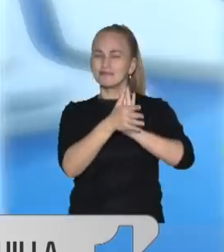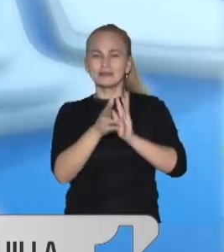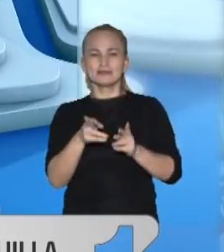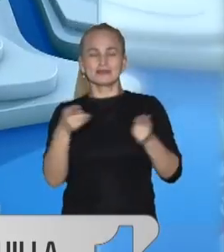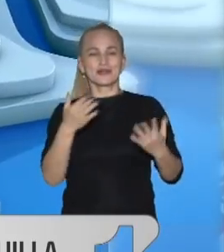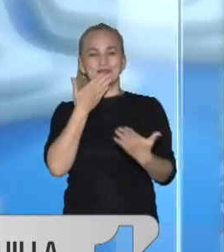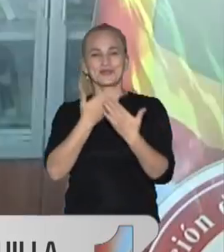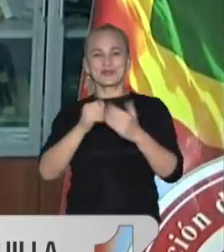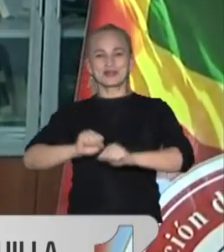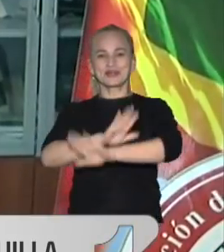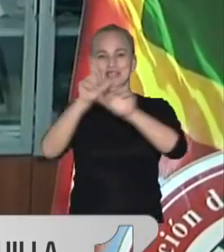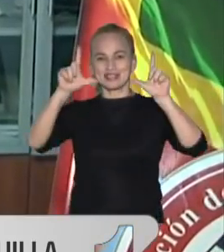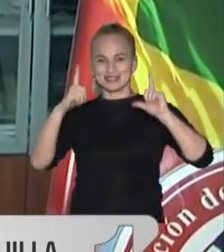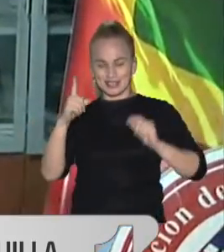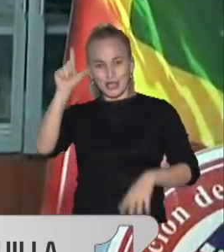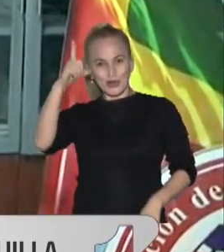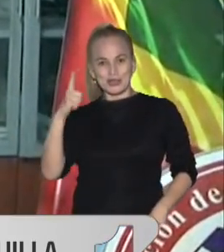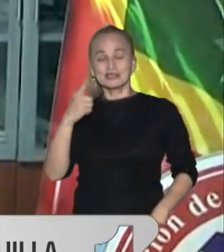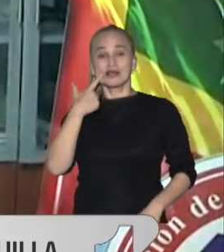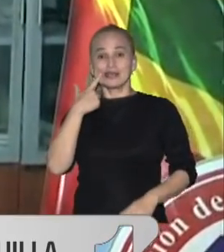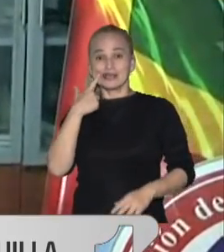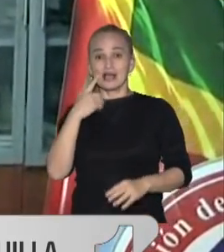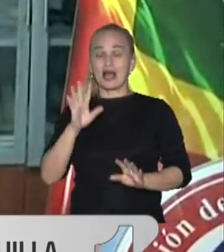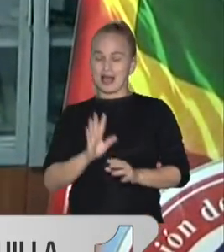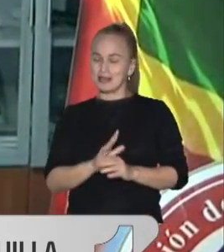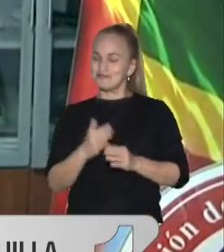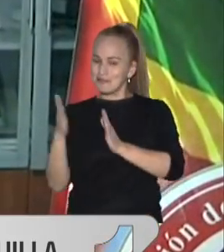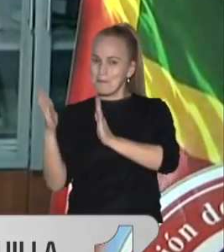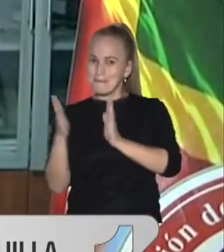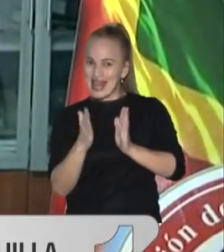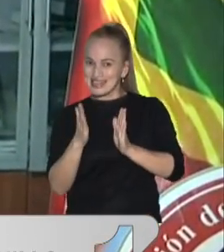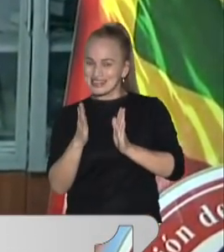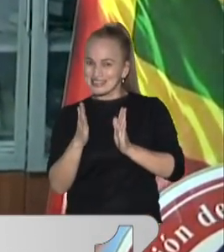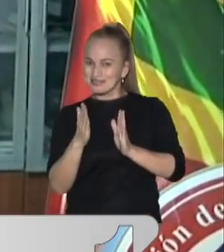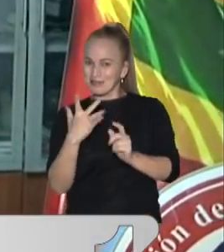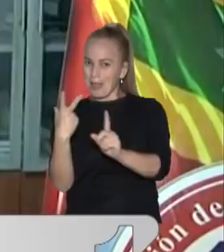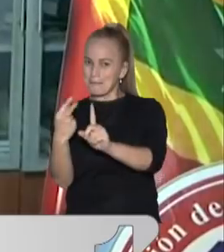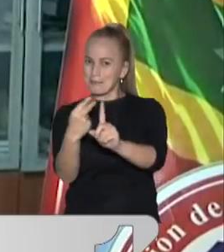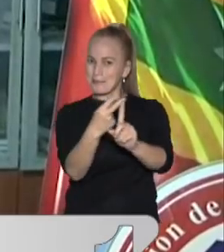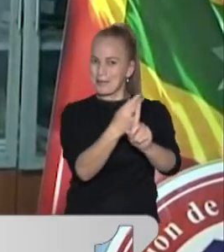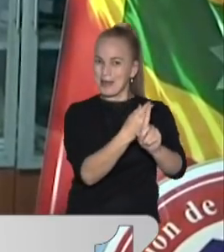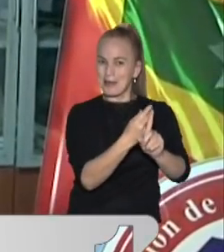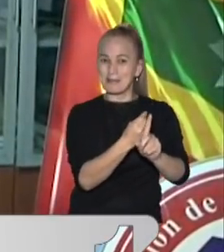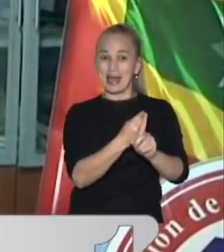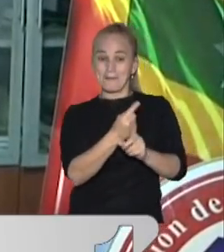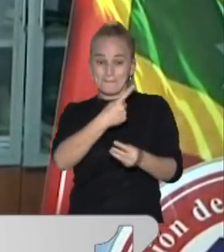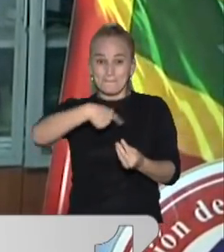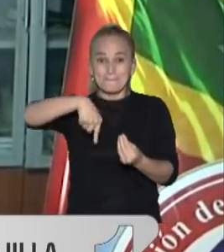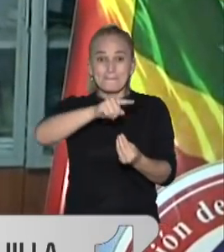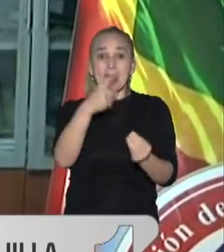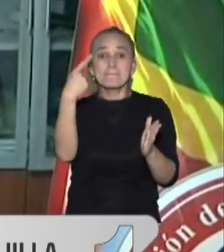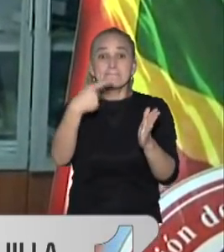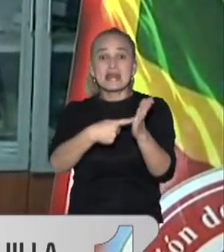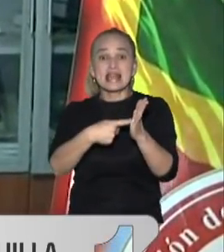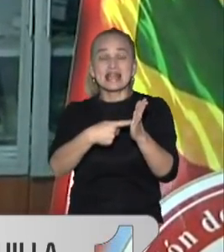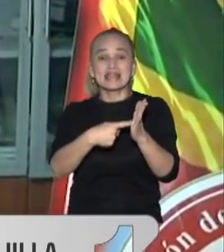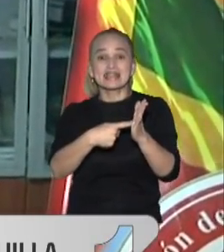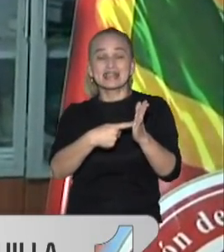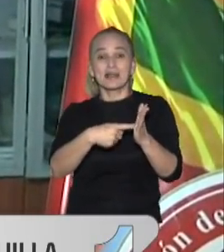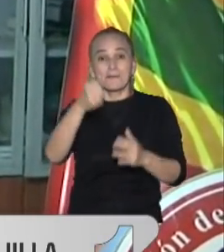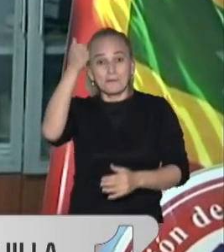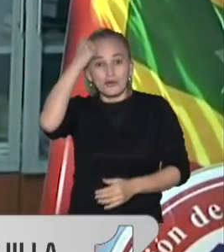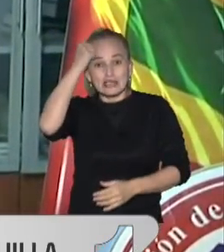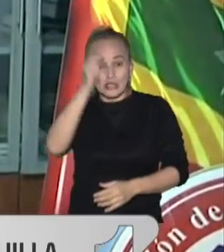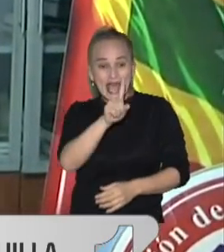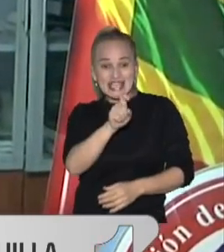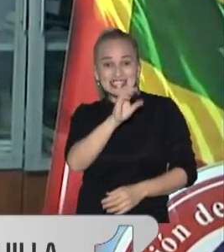Muy buenos días. Se implementa este plan piloto aquí en la ciudad de Barranquilla con cerca de 1.000 educadores menores de 60 años